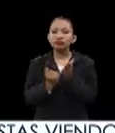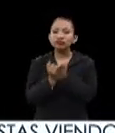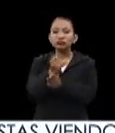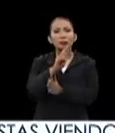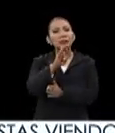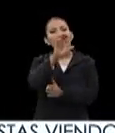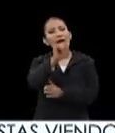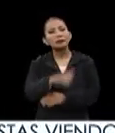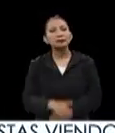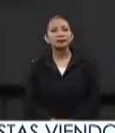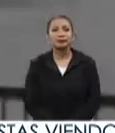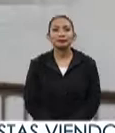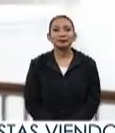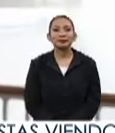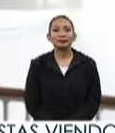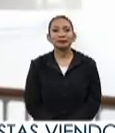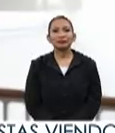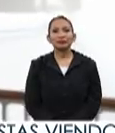beca?